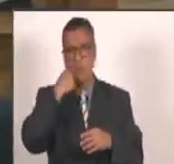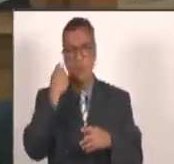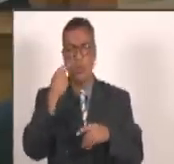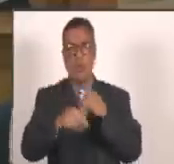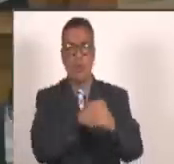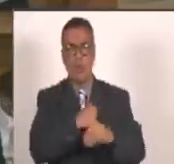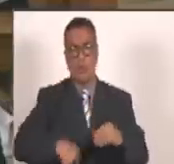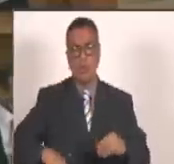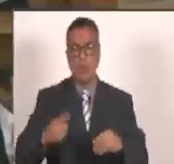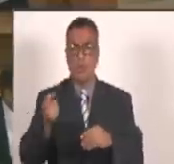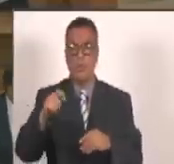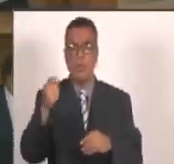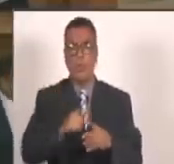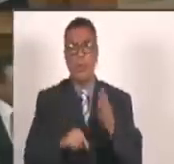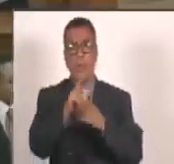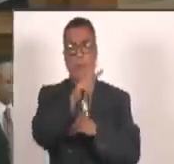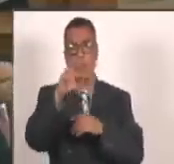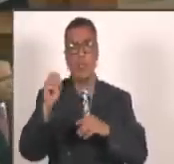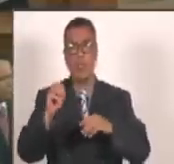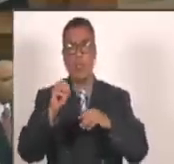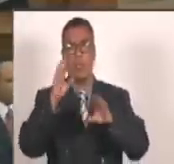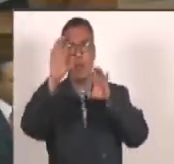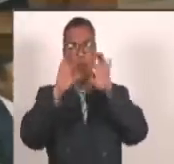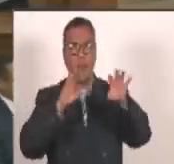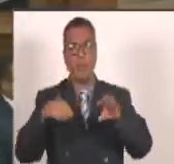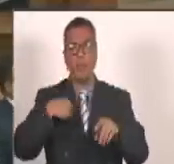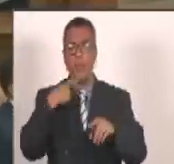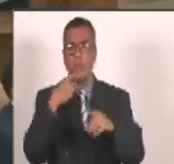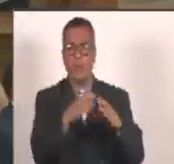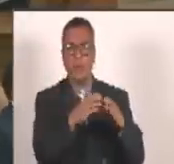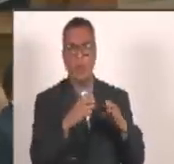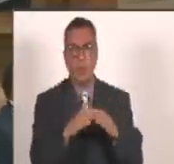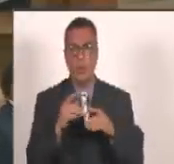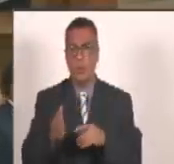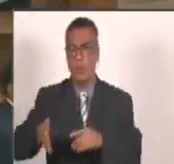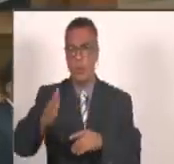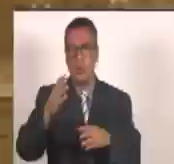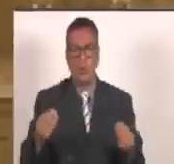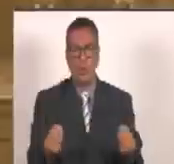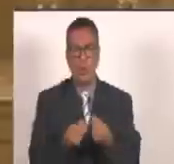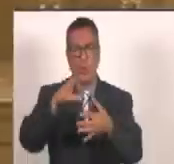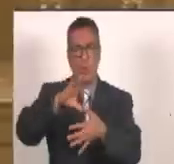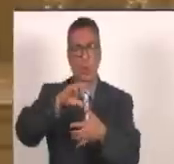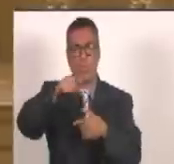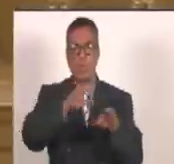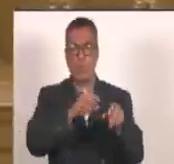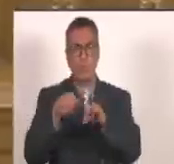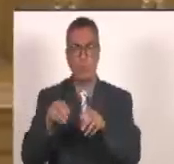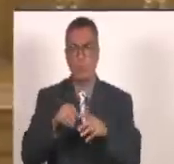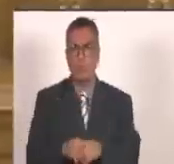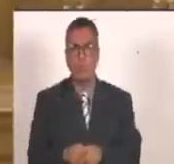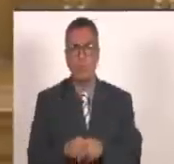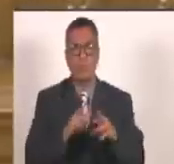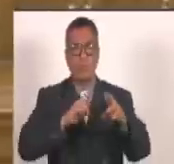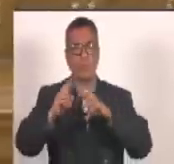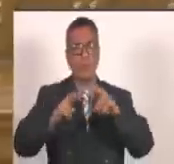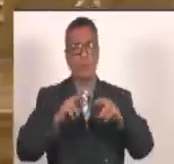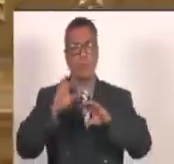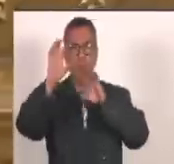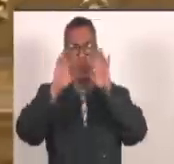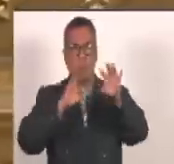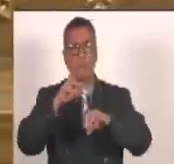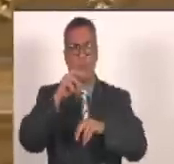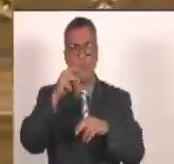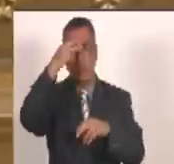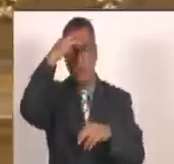Como presidentes de más de 20 países asiáticos pedían reuniones bilaterales. Bueno, América Latina, la secretaria de Relaciones Exteriores